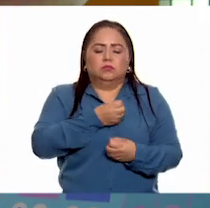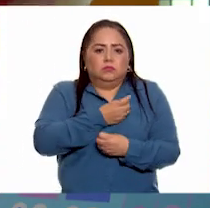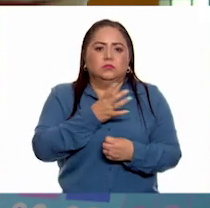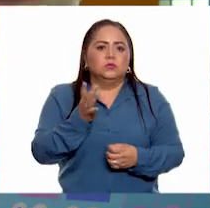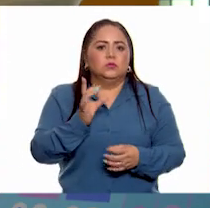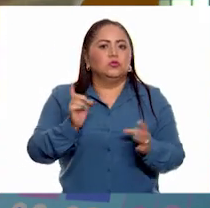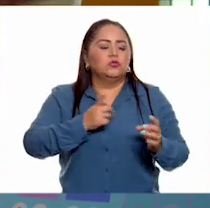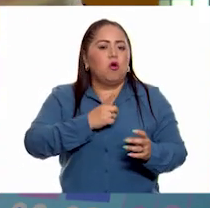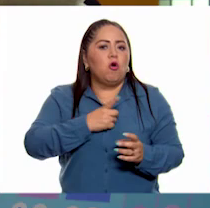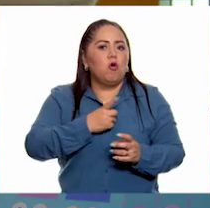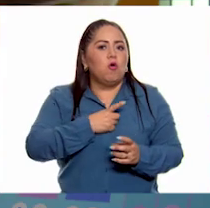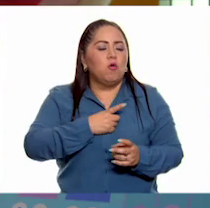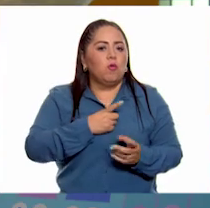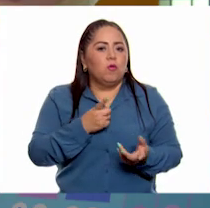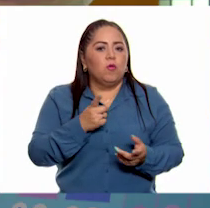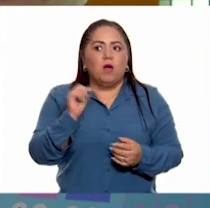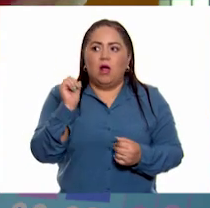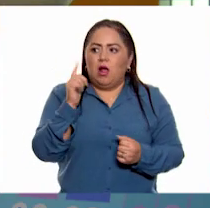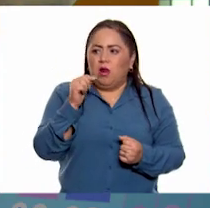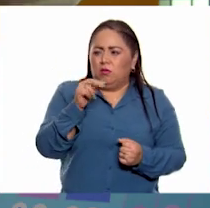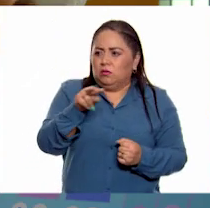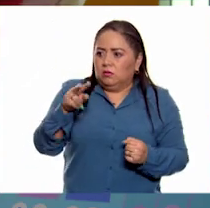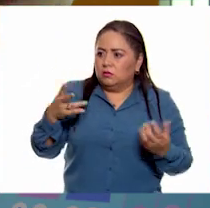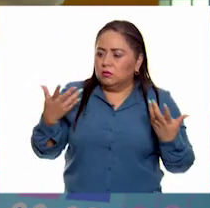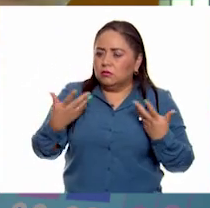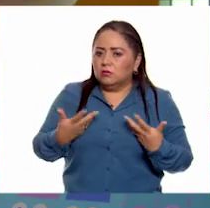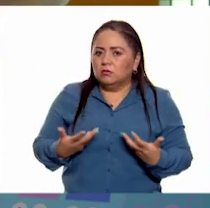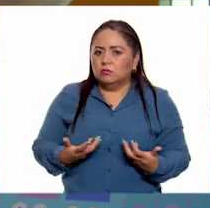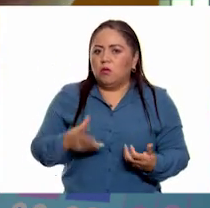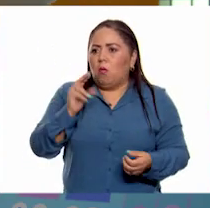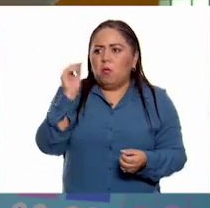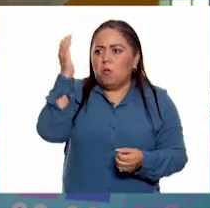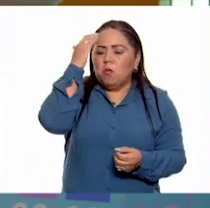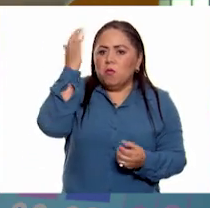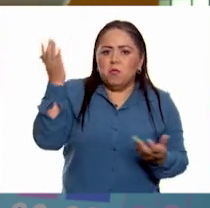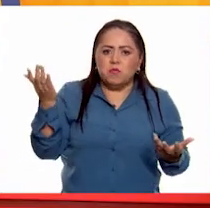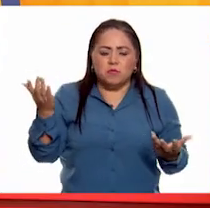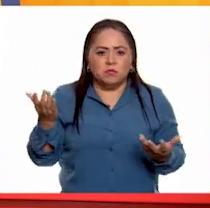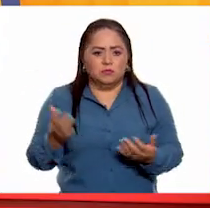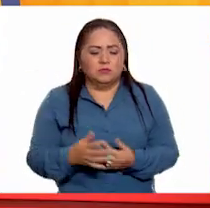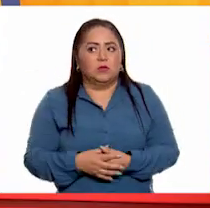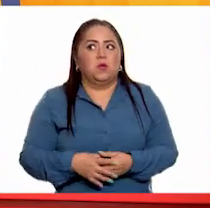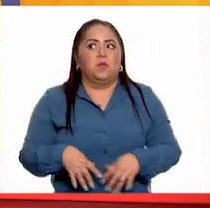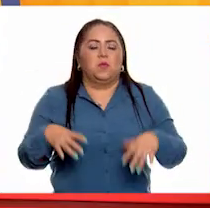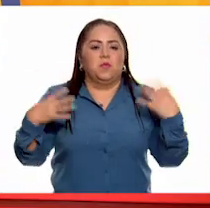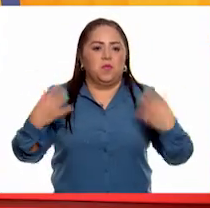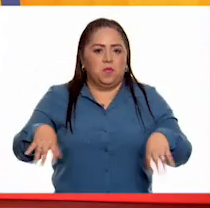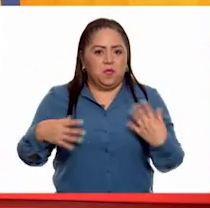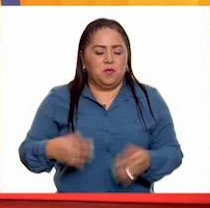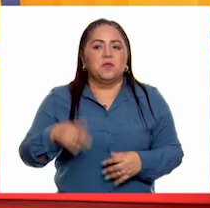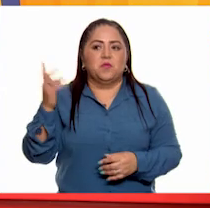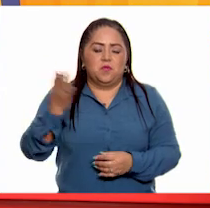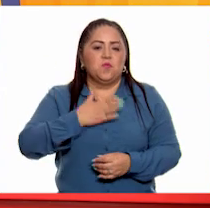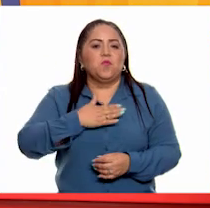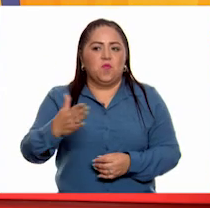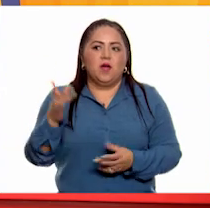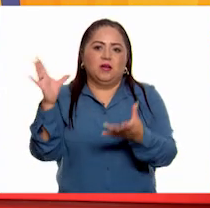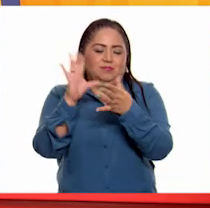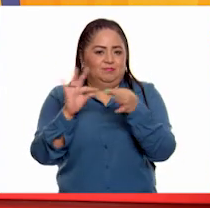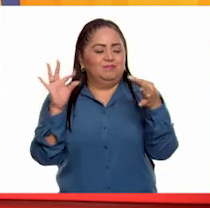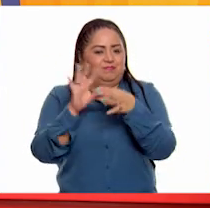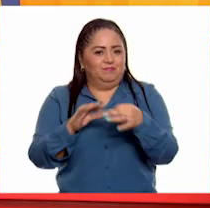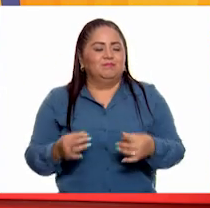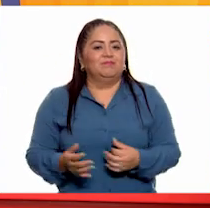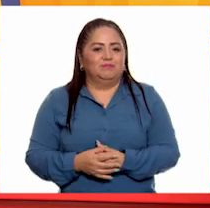una amenaza que puede ser a algo conocido o a algo desconocido. ¡Wow! ¡Qué buena forma de